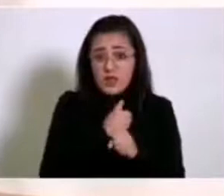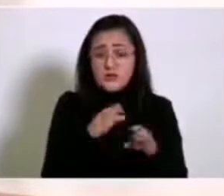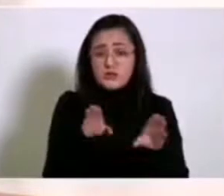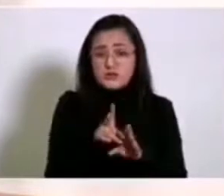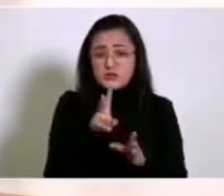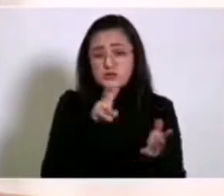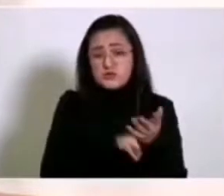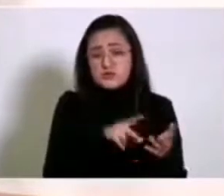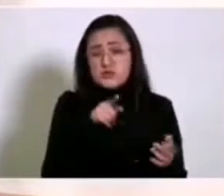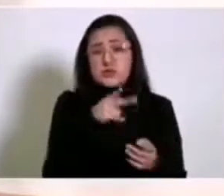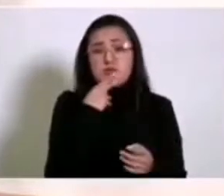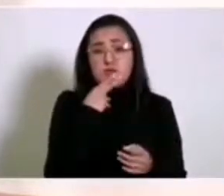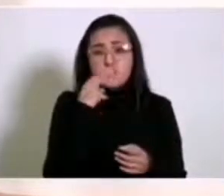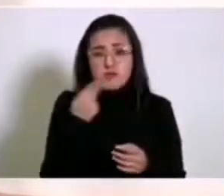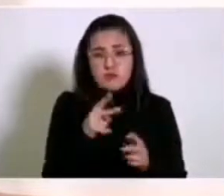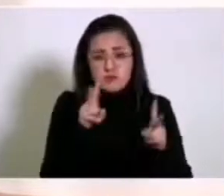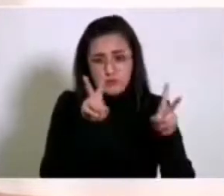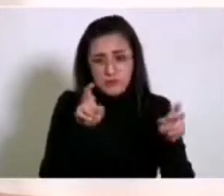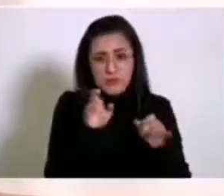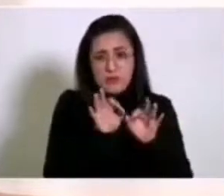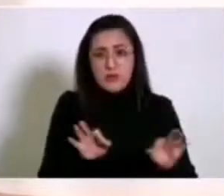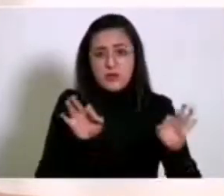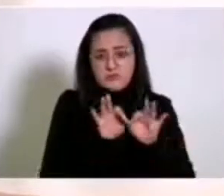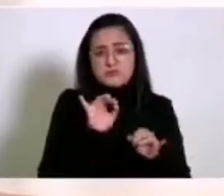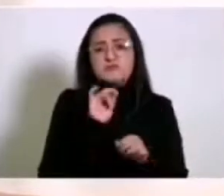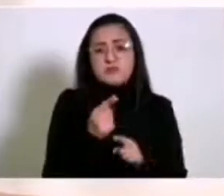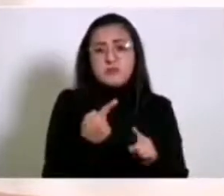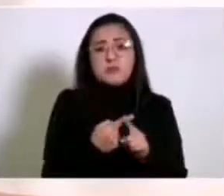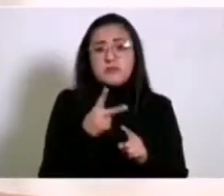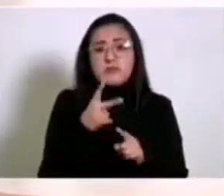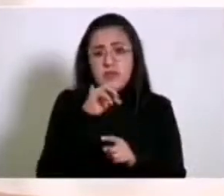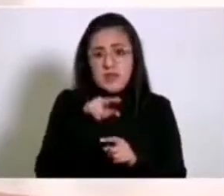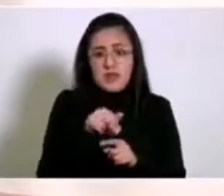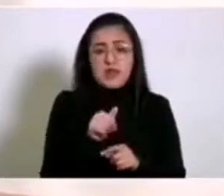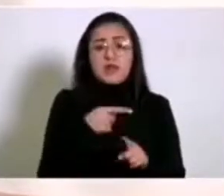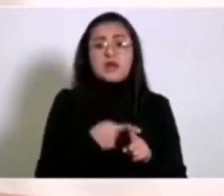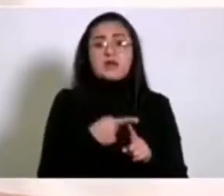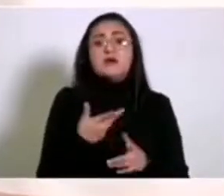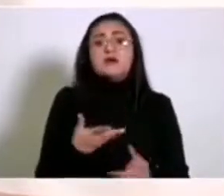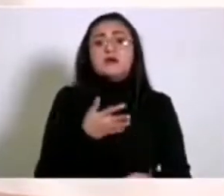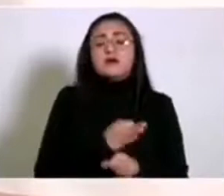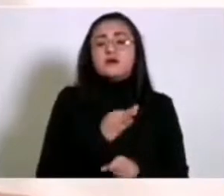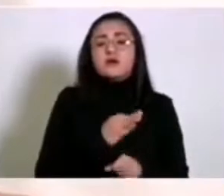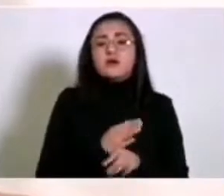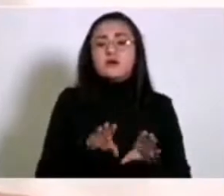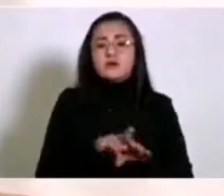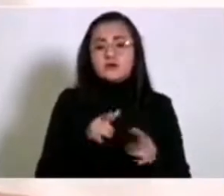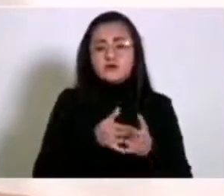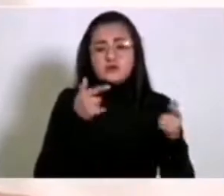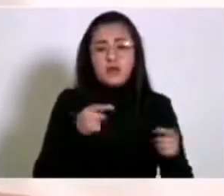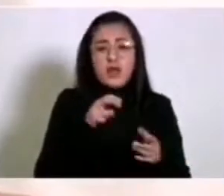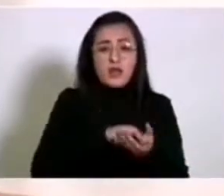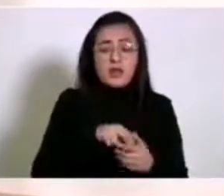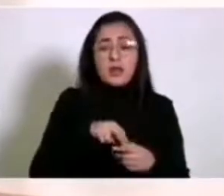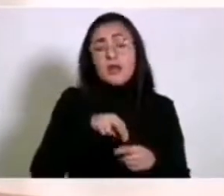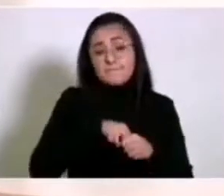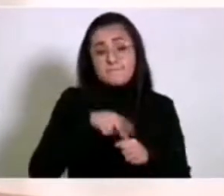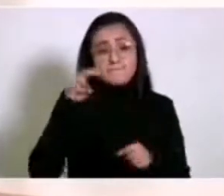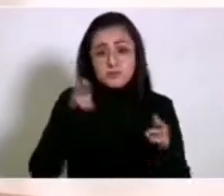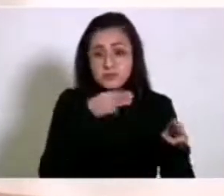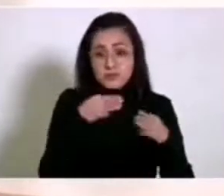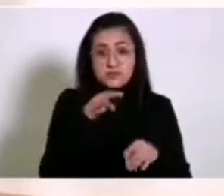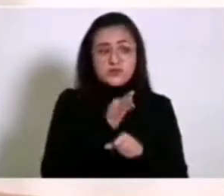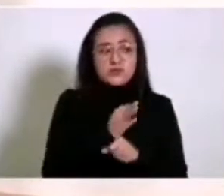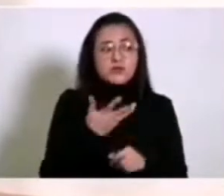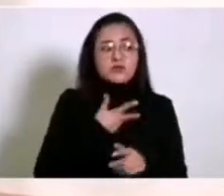técnico y uso de nombre si bien es importante la presencia de viena por su relevancia histórica en la música podrá pero